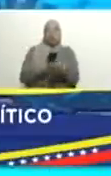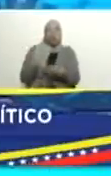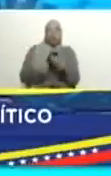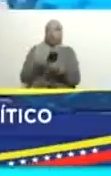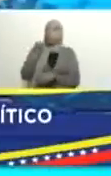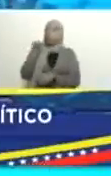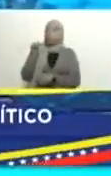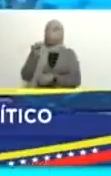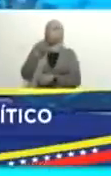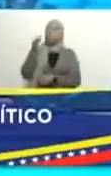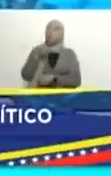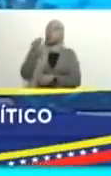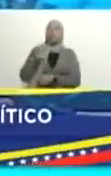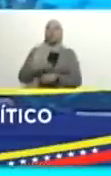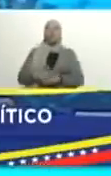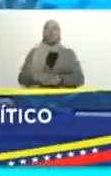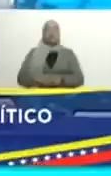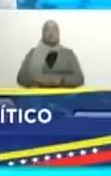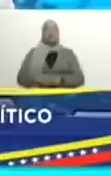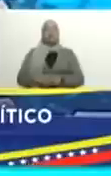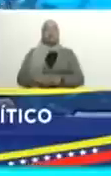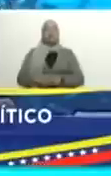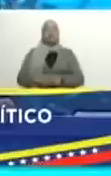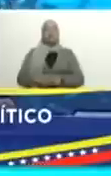que siempre están en el escenario,